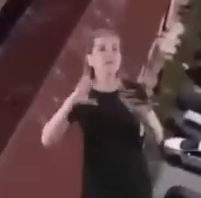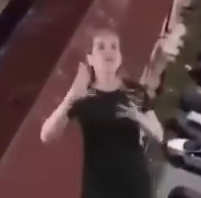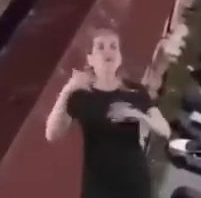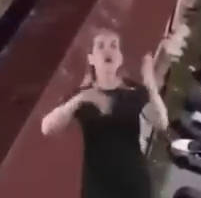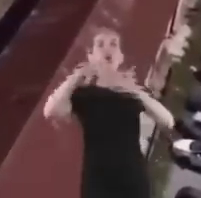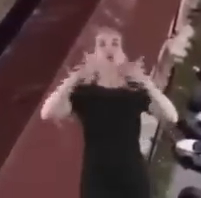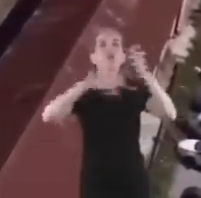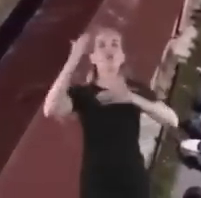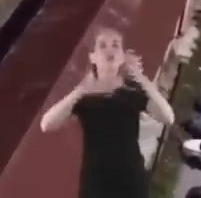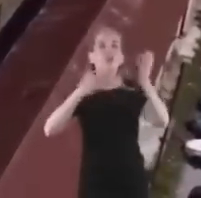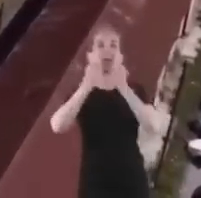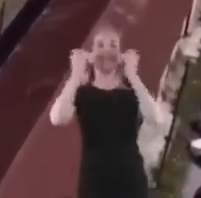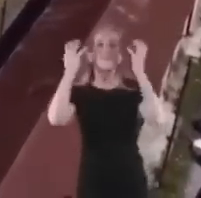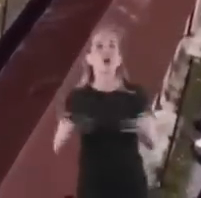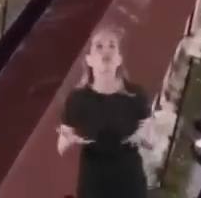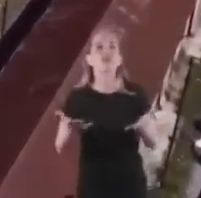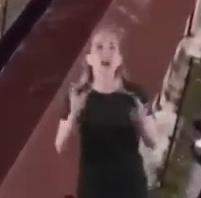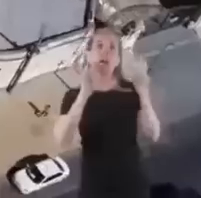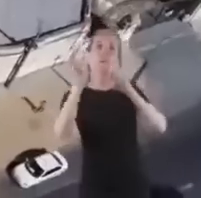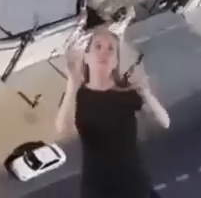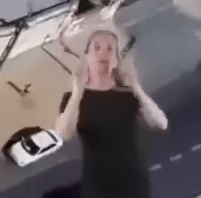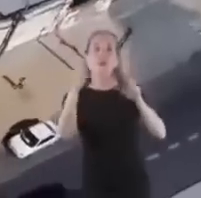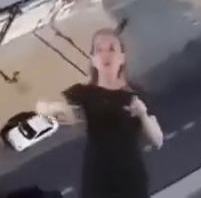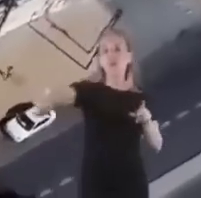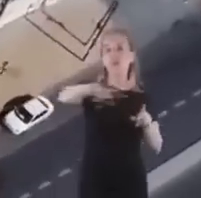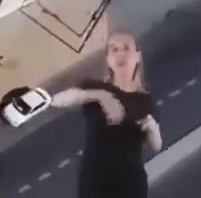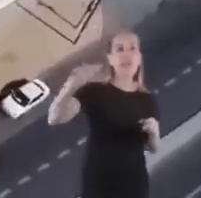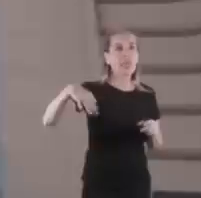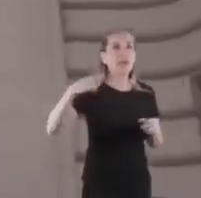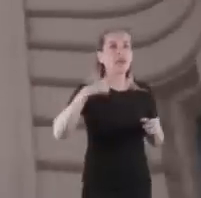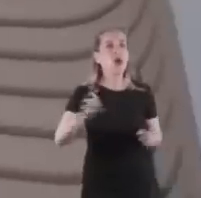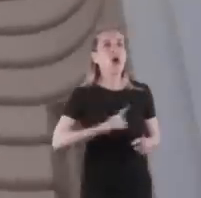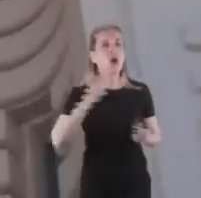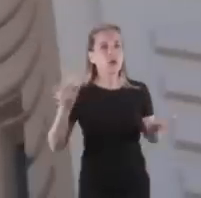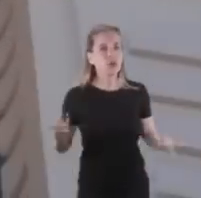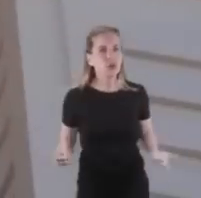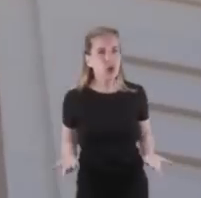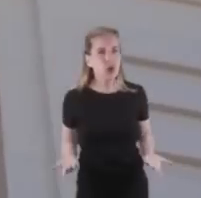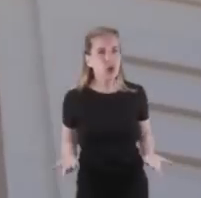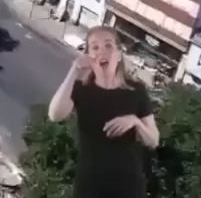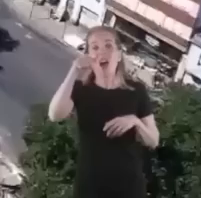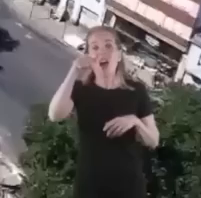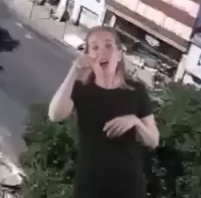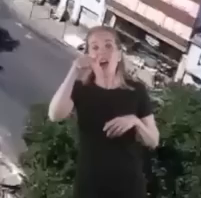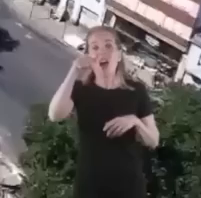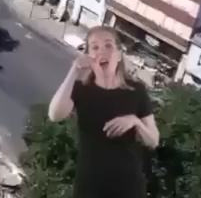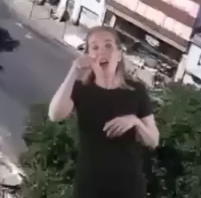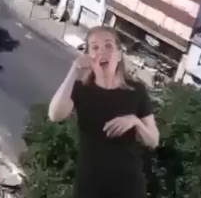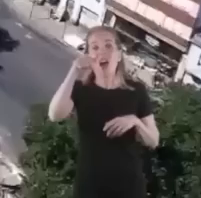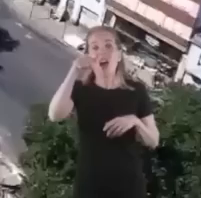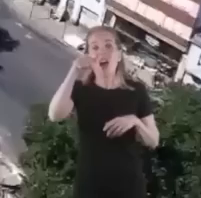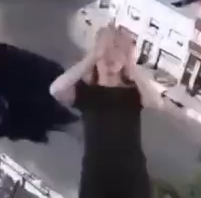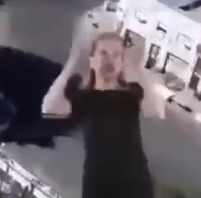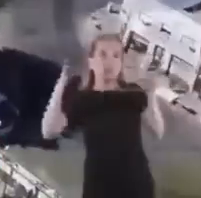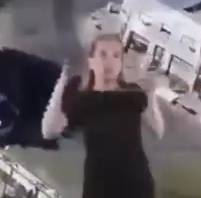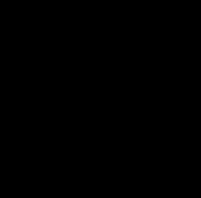¿no? Ustedes tienen que estar muy orgullosos. Acá hoy lo que hemos hecho es